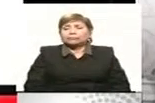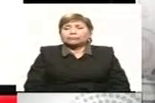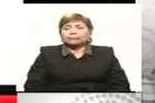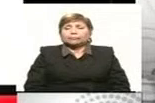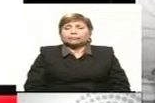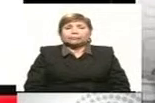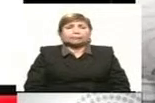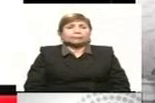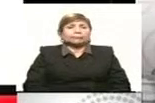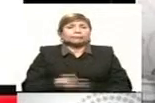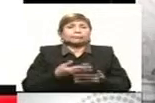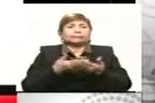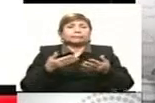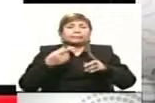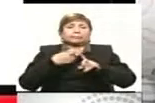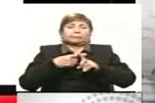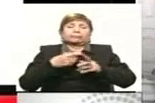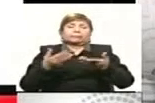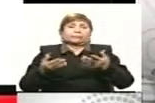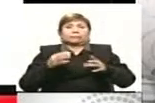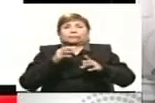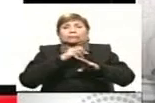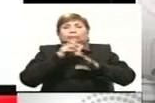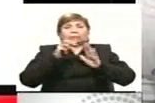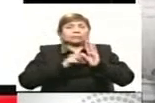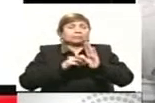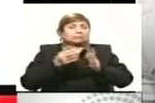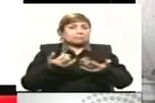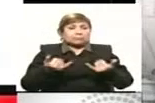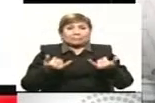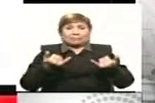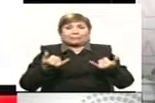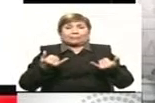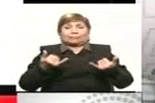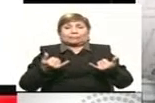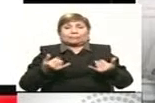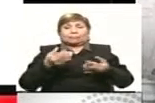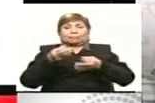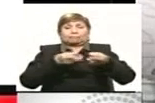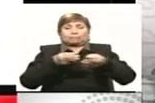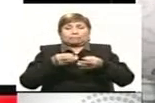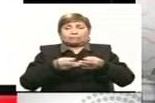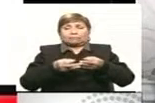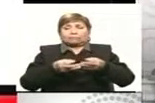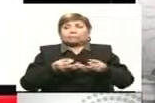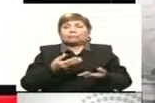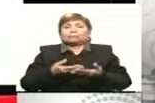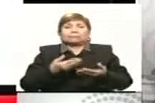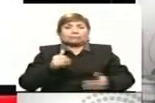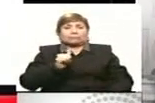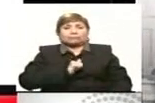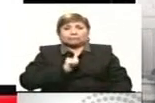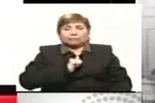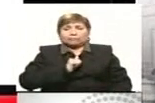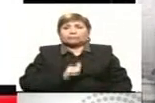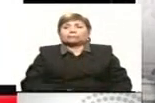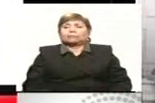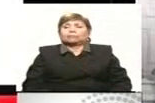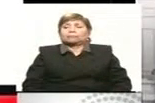y adquisición de activos que tiene que ver con los programas que ahorita paso a explicar mejor las funciones propias,